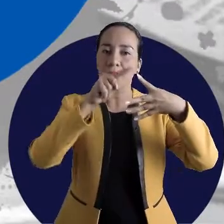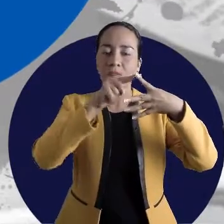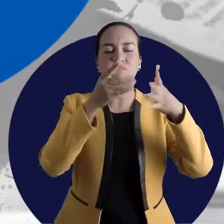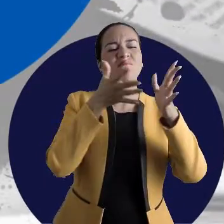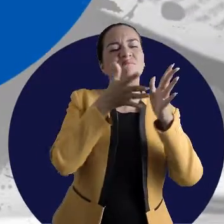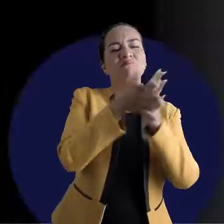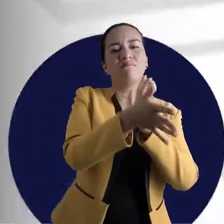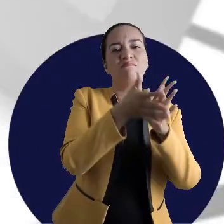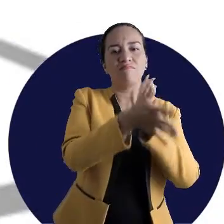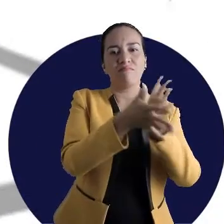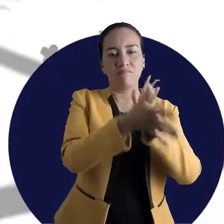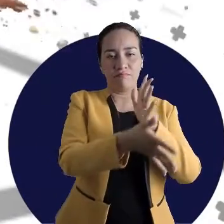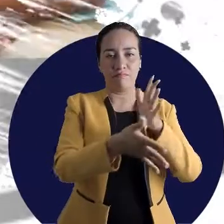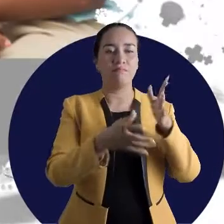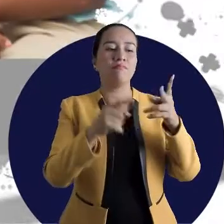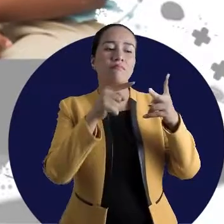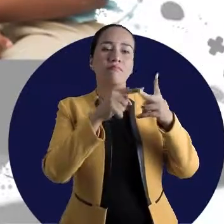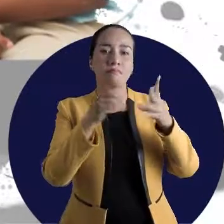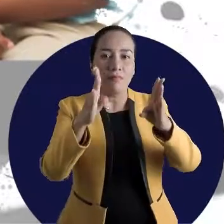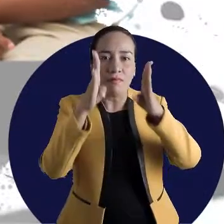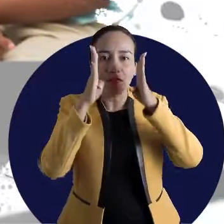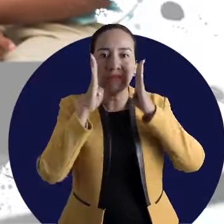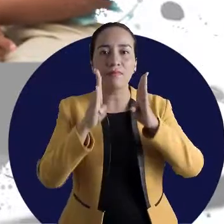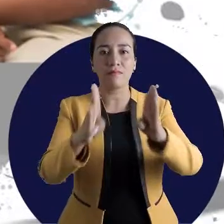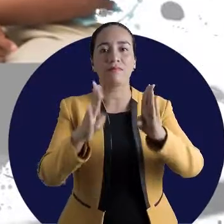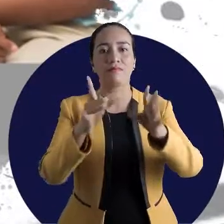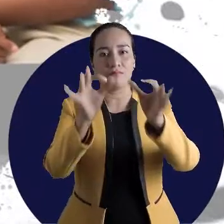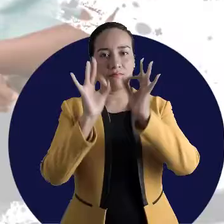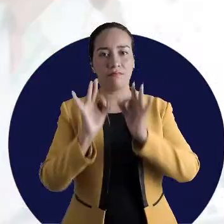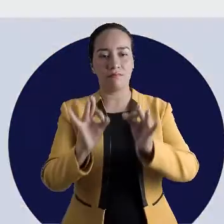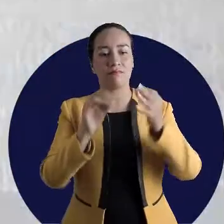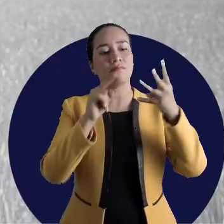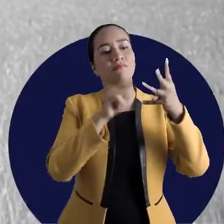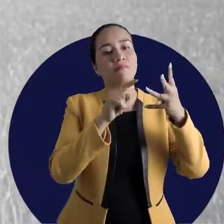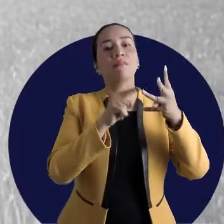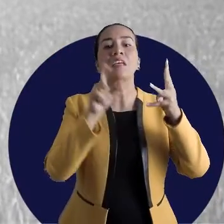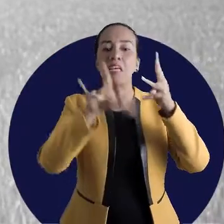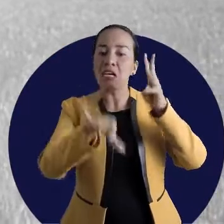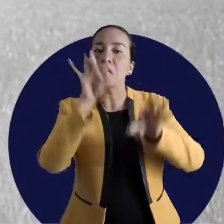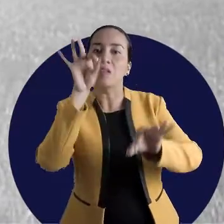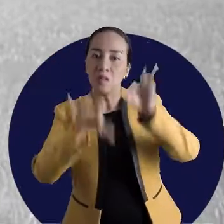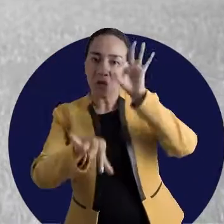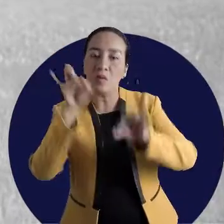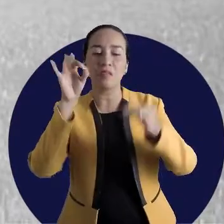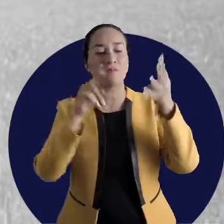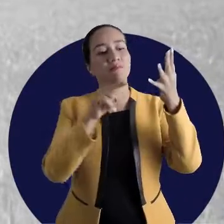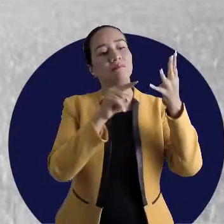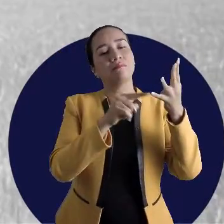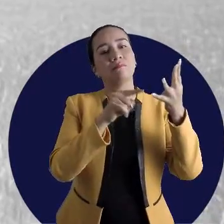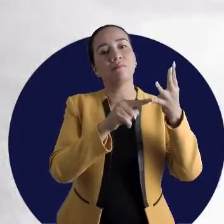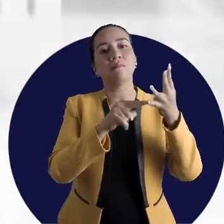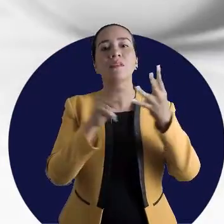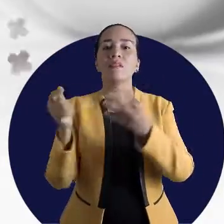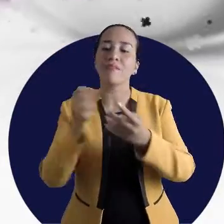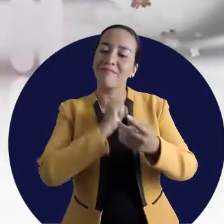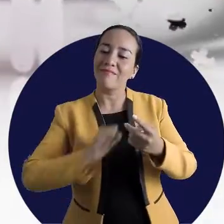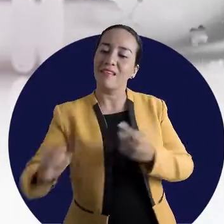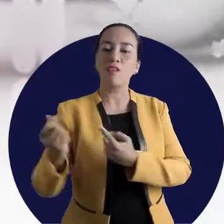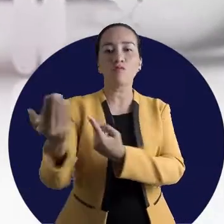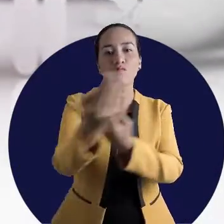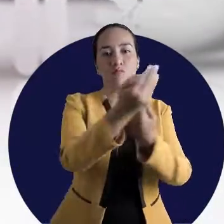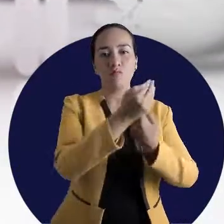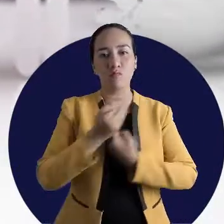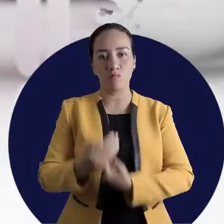Ser informado. Recibir atención con calidad. Poder elegir. Y derecho a que